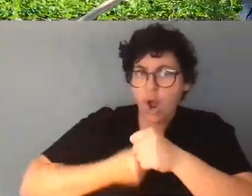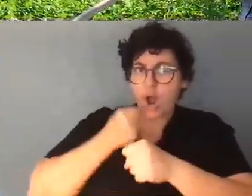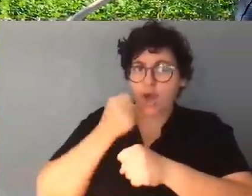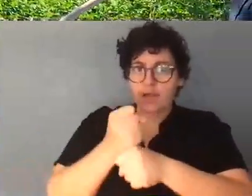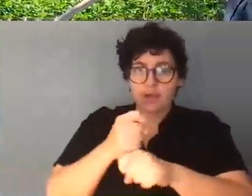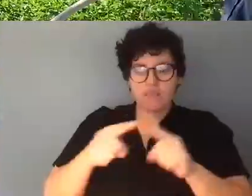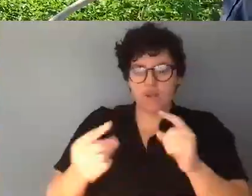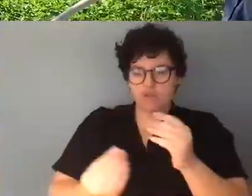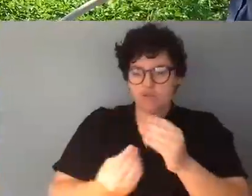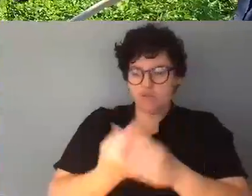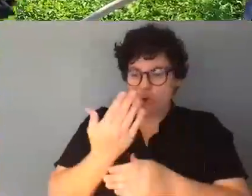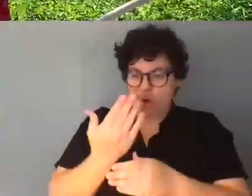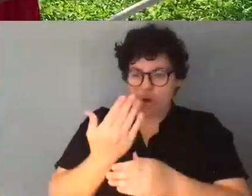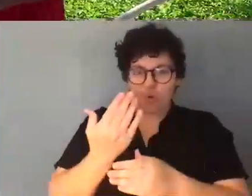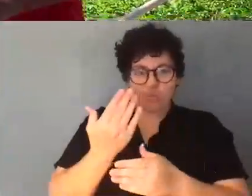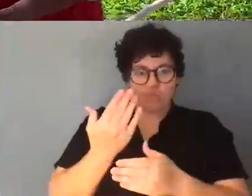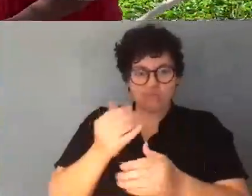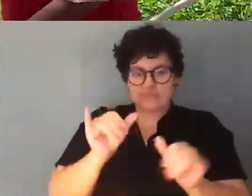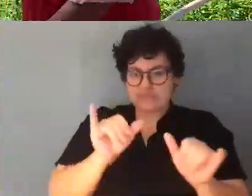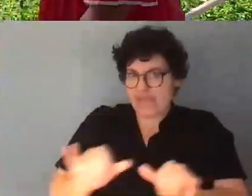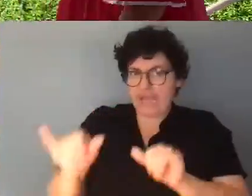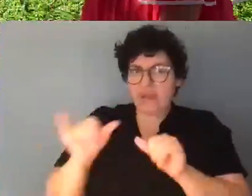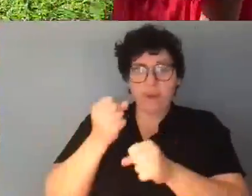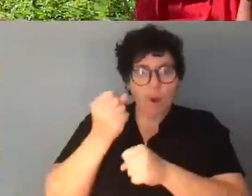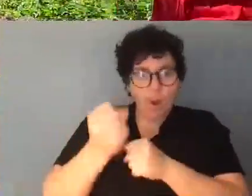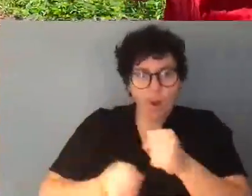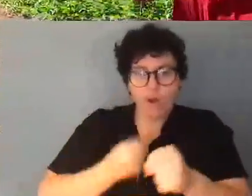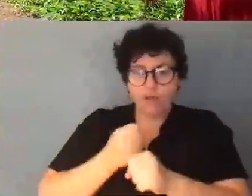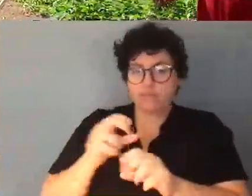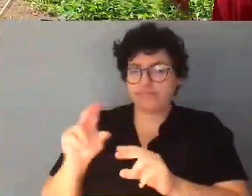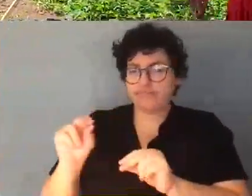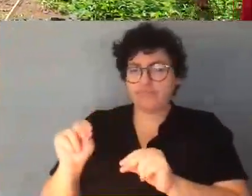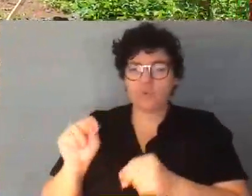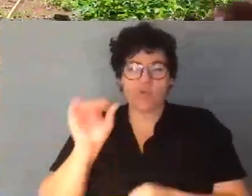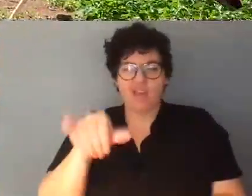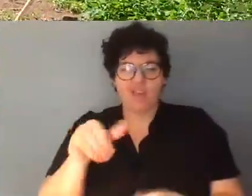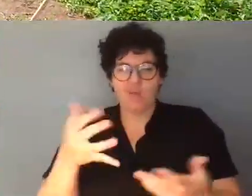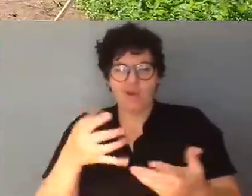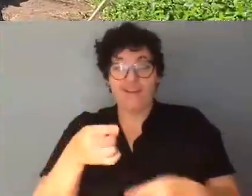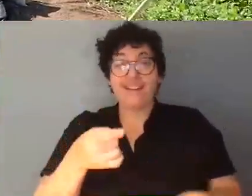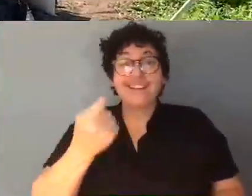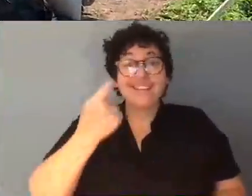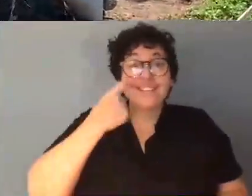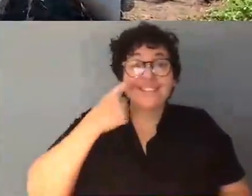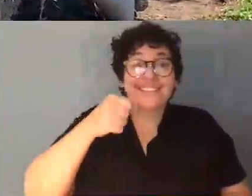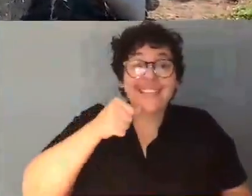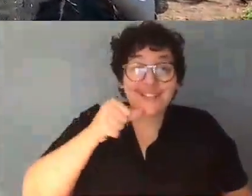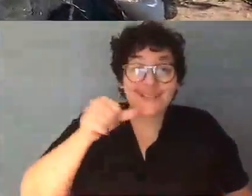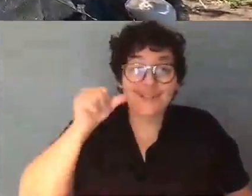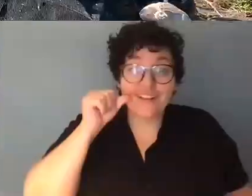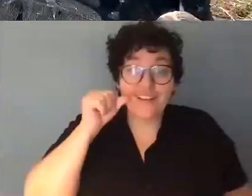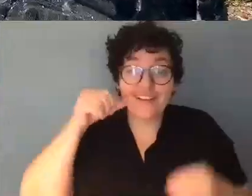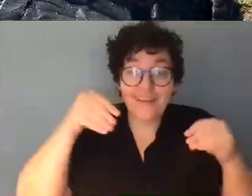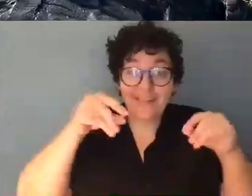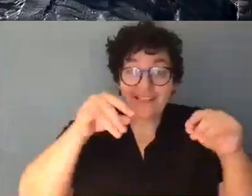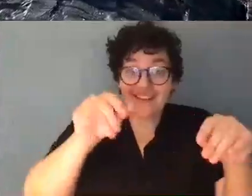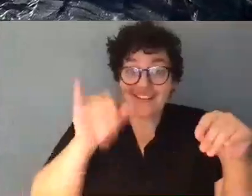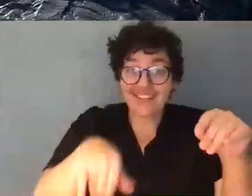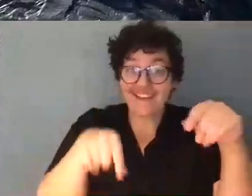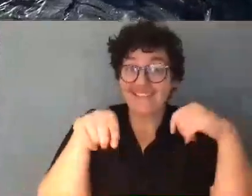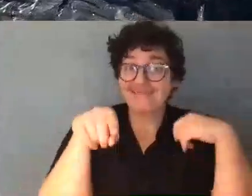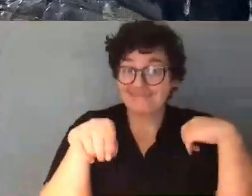aquí algo. ¿Qué es esto? Bueno, esto precisamente lo acabamos de sembrar